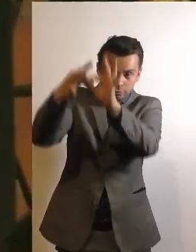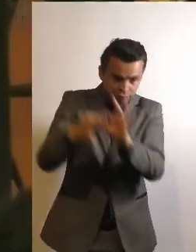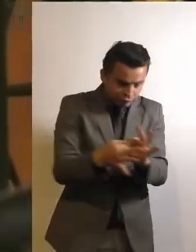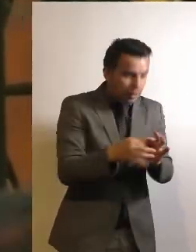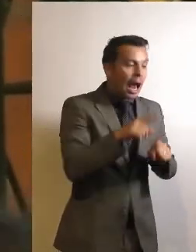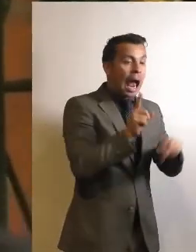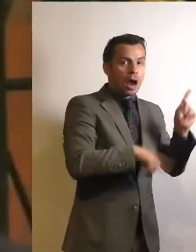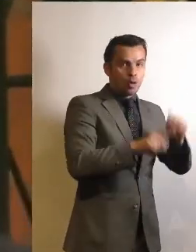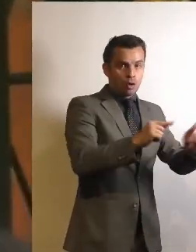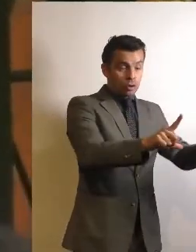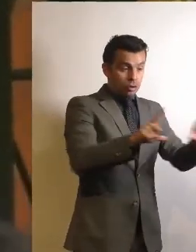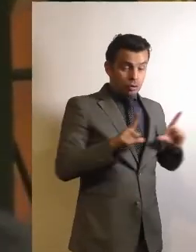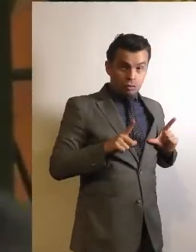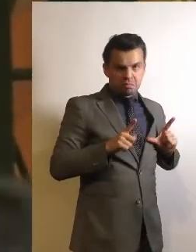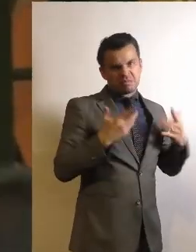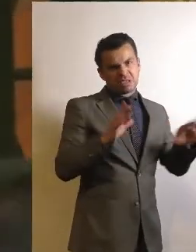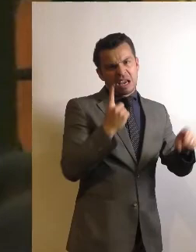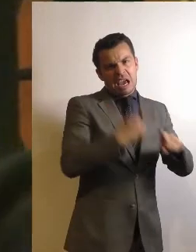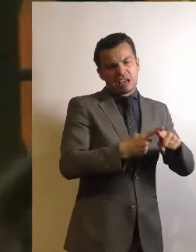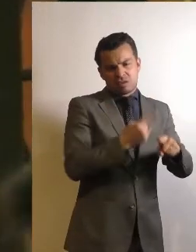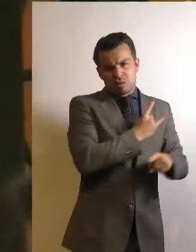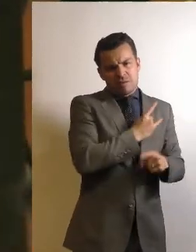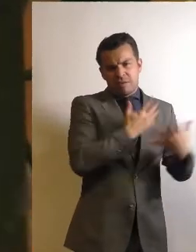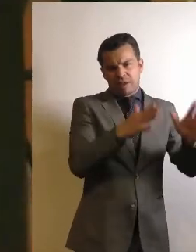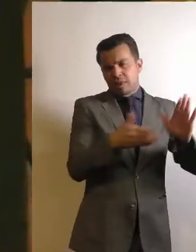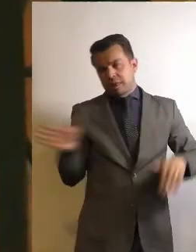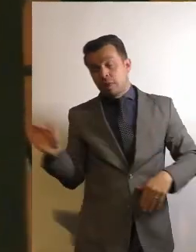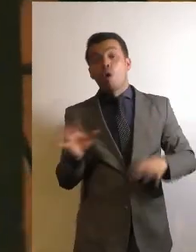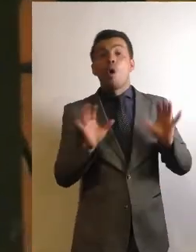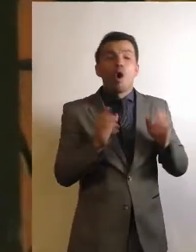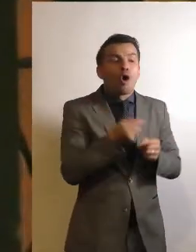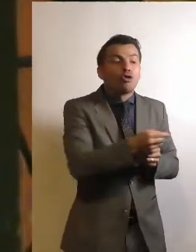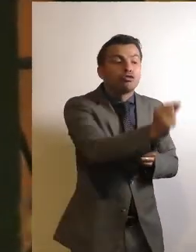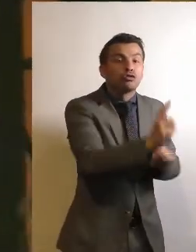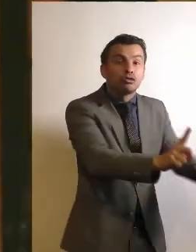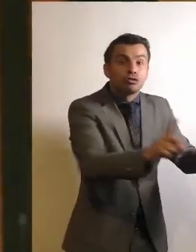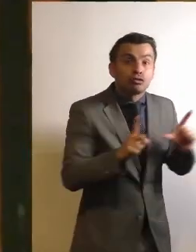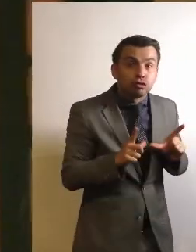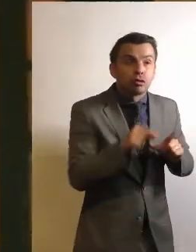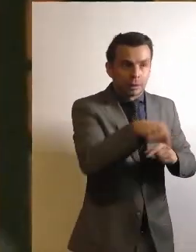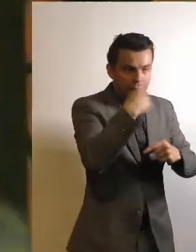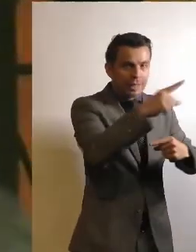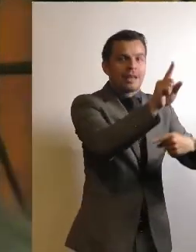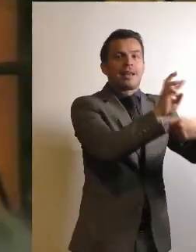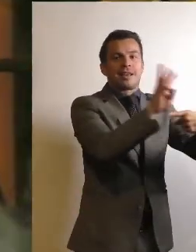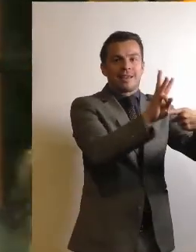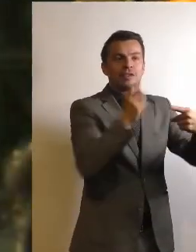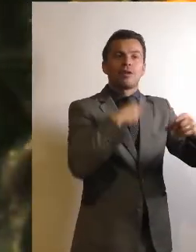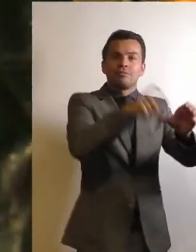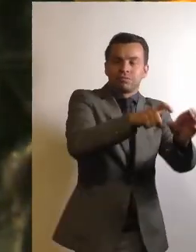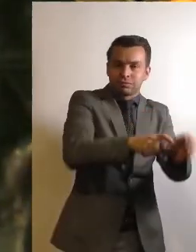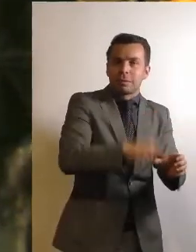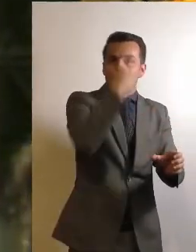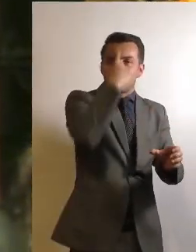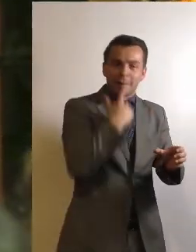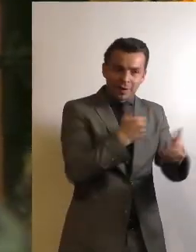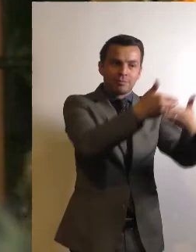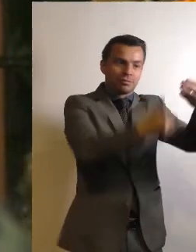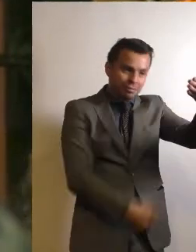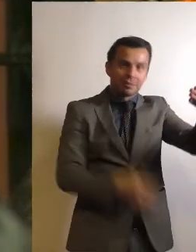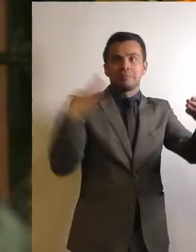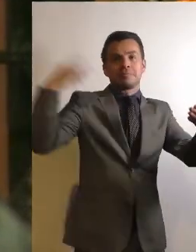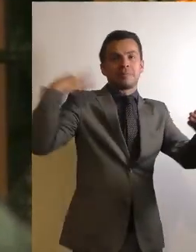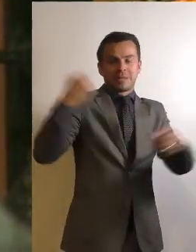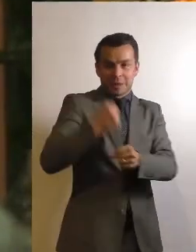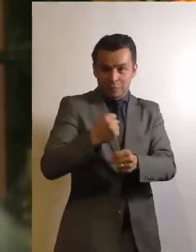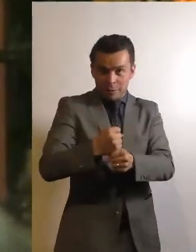y graduados. Para que lo conozcan, los invitamos a que ingresen a la página de la universidad, allí lo encuentran. En este portal tenemos toda la